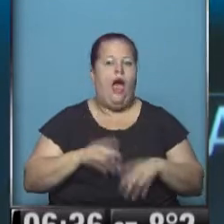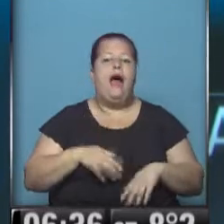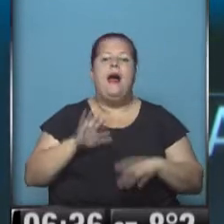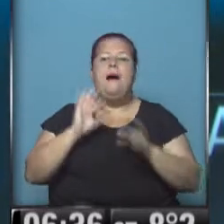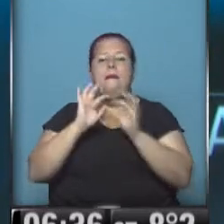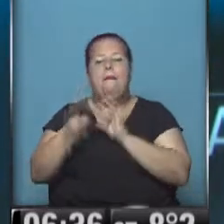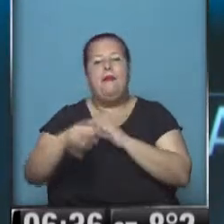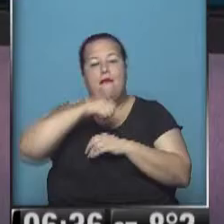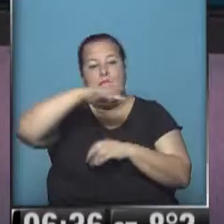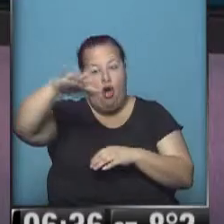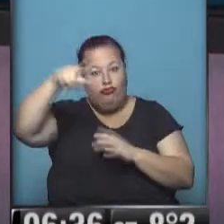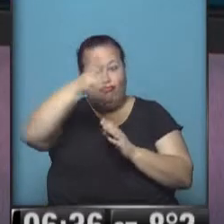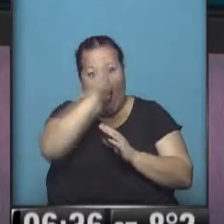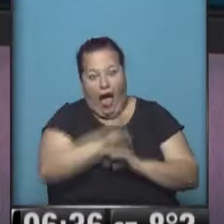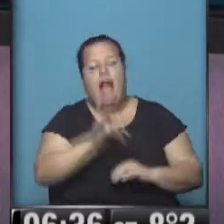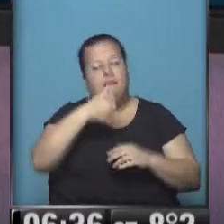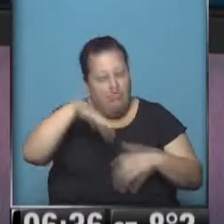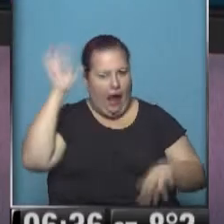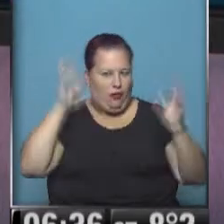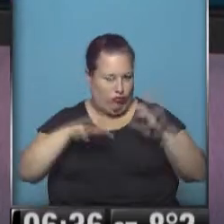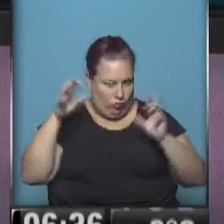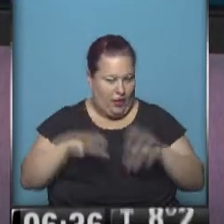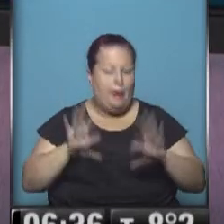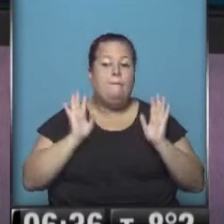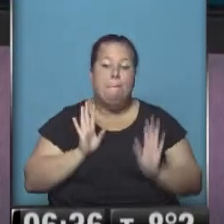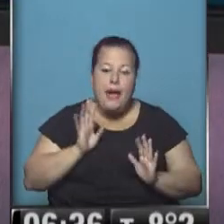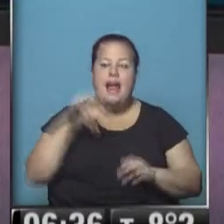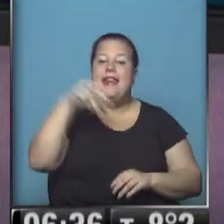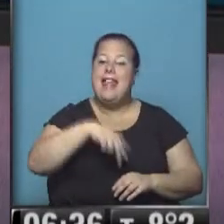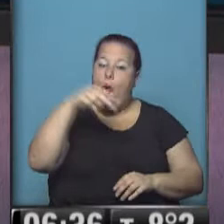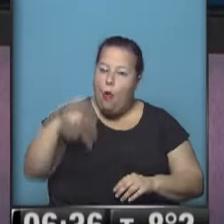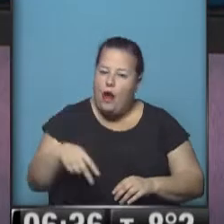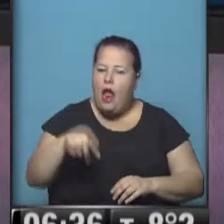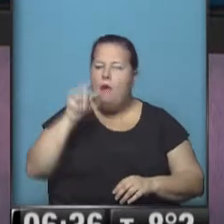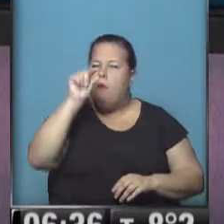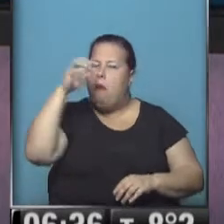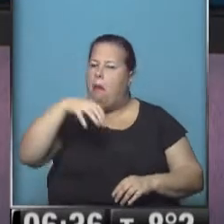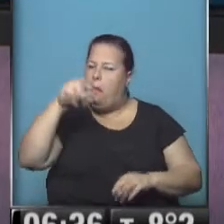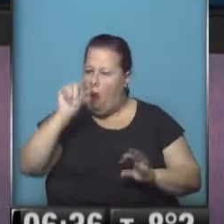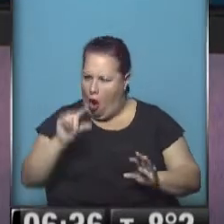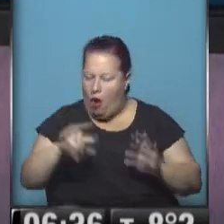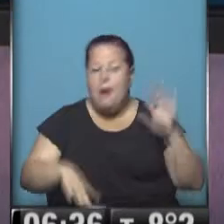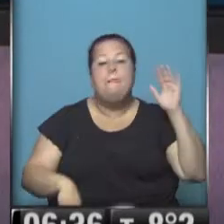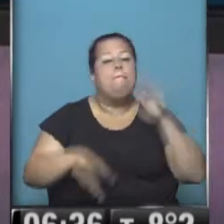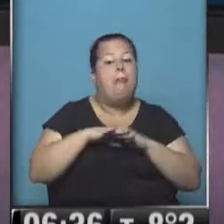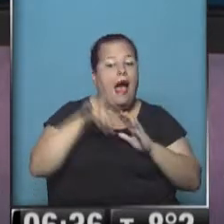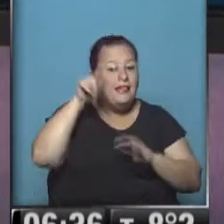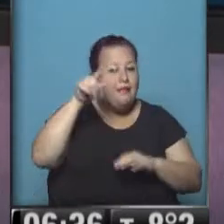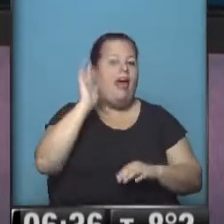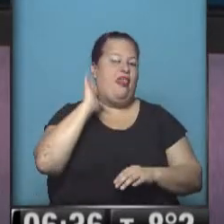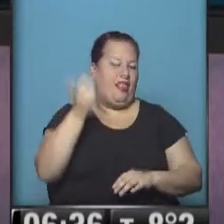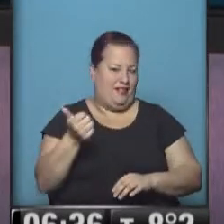cerquita de la cordillera así va a saber un poco más pero en la ciudad de neuquén apenas algunas lluvias max para ustedes